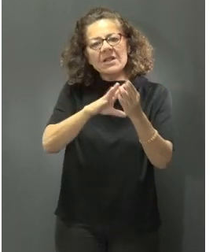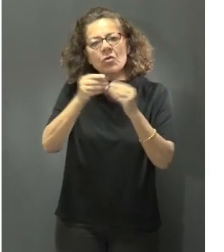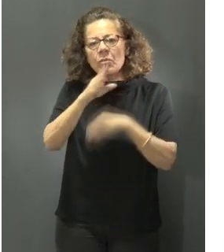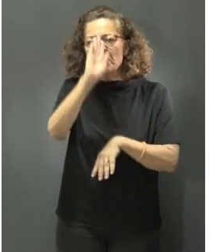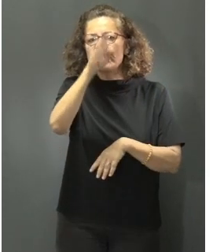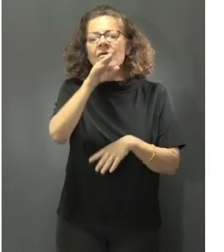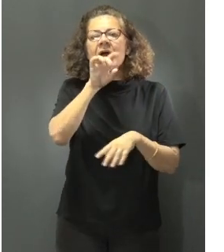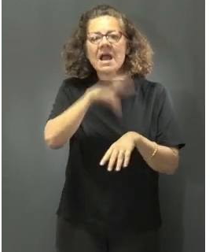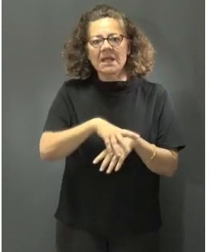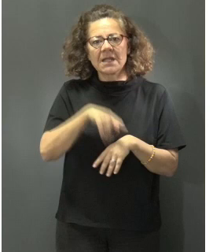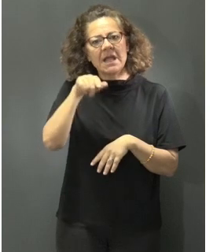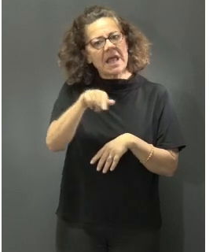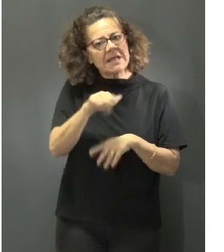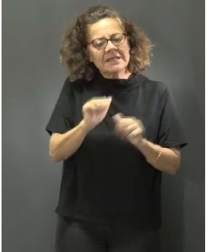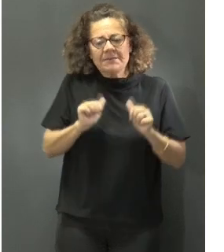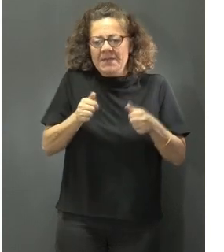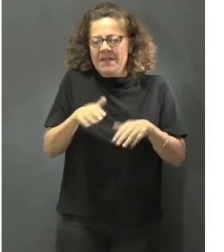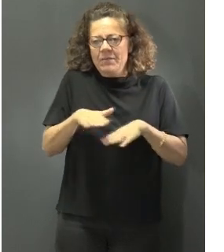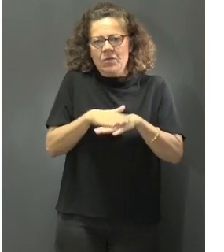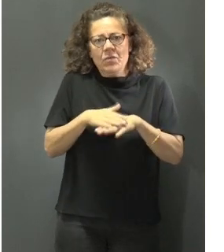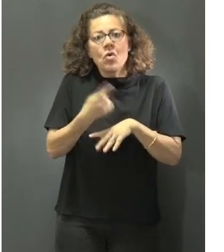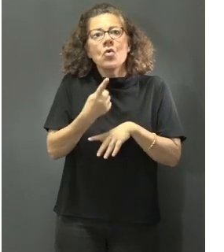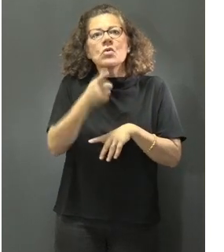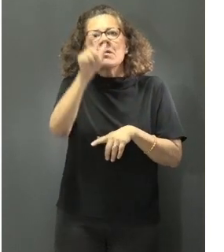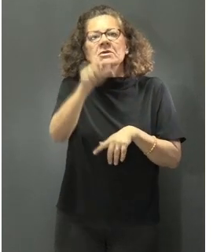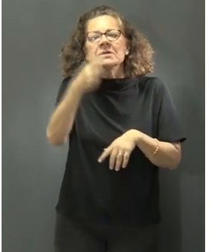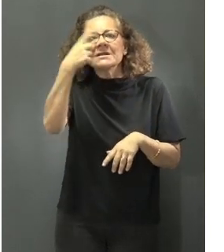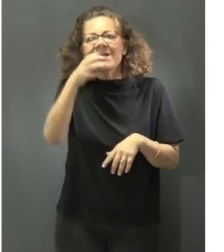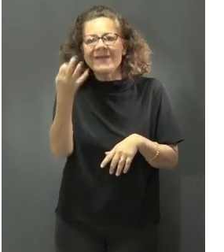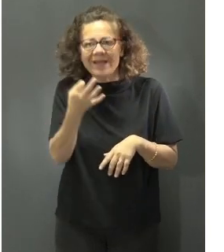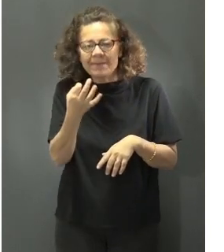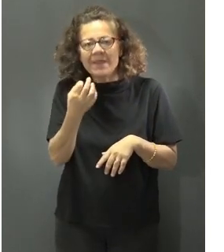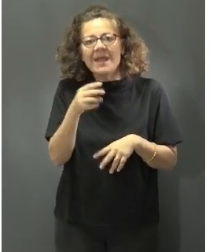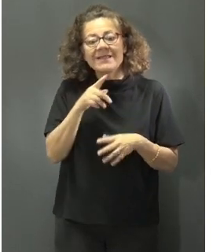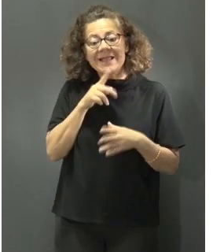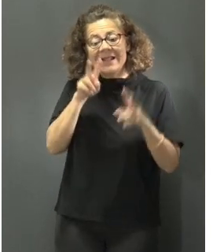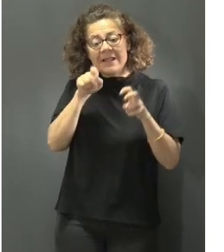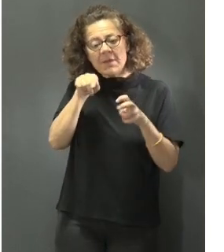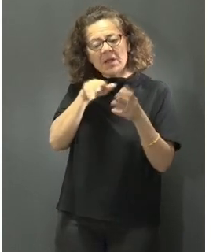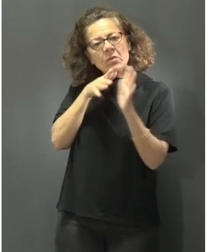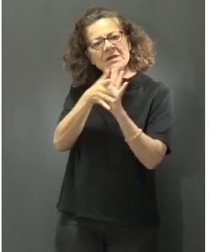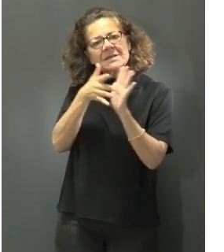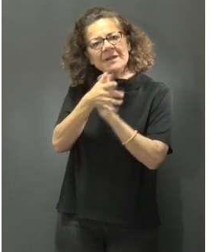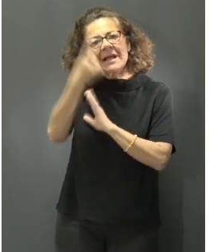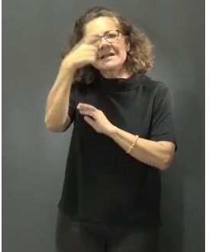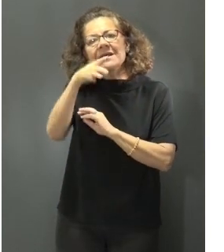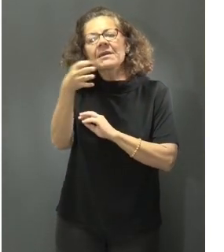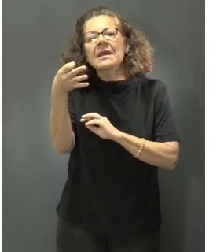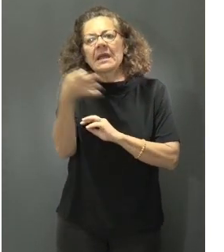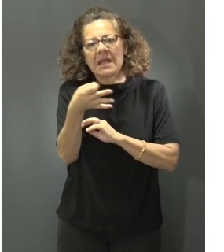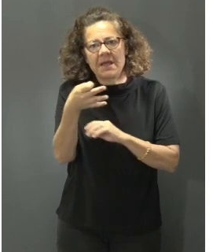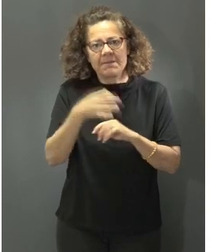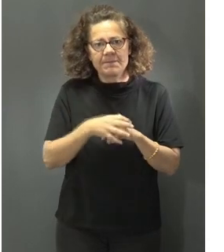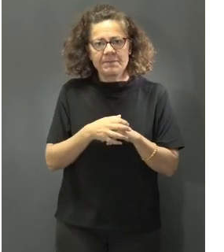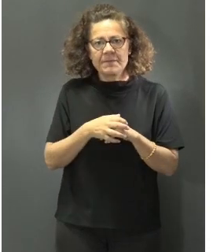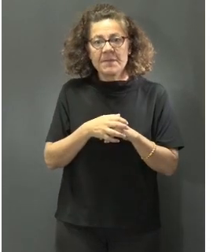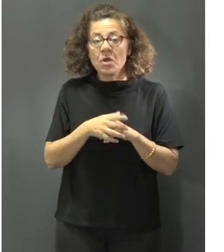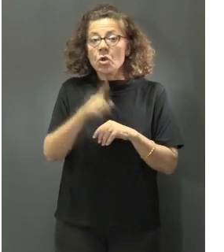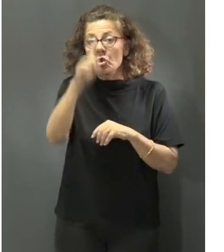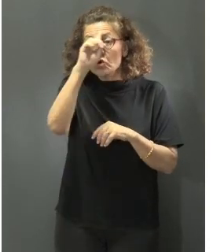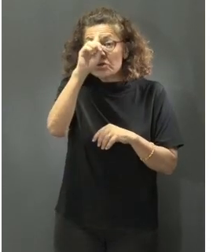documento. Este es el arranque de todo. ¿Qué sabe una persona? ¿Qué sabe del tema que vas a contar? ¿Qué es lo que no